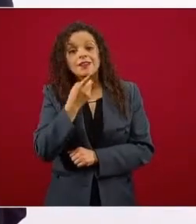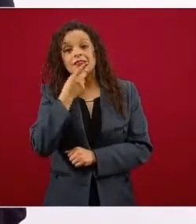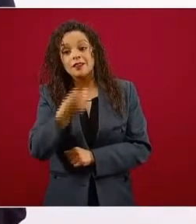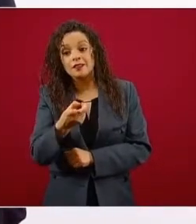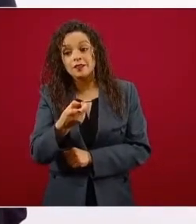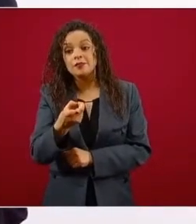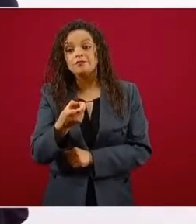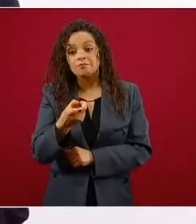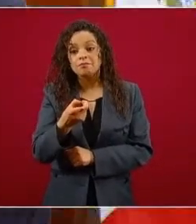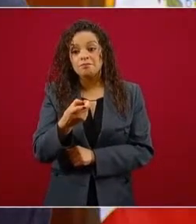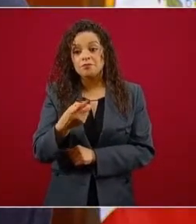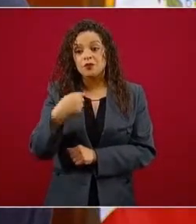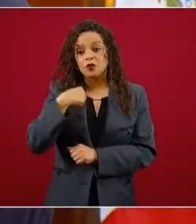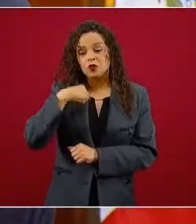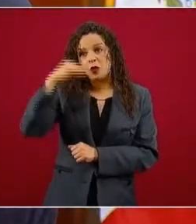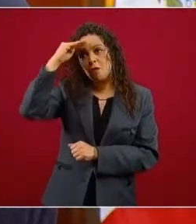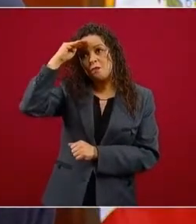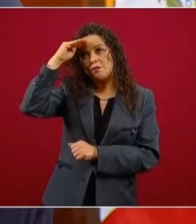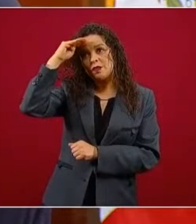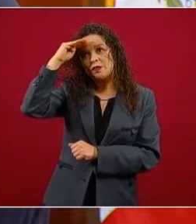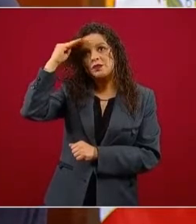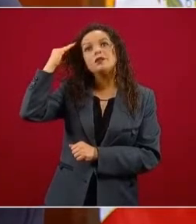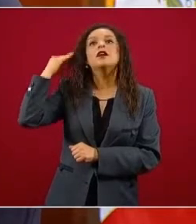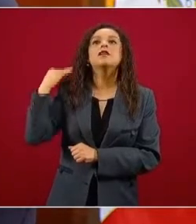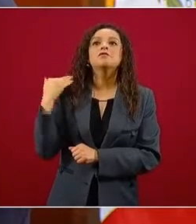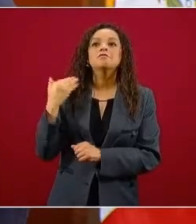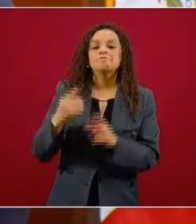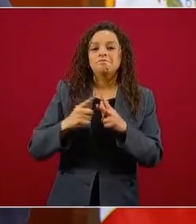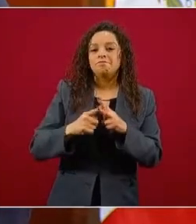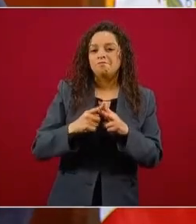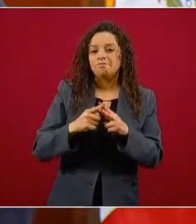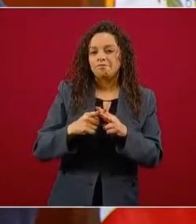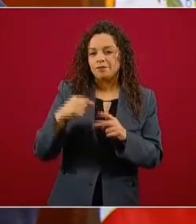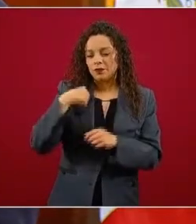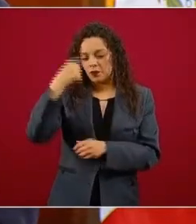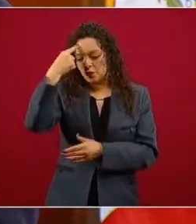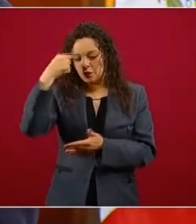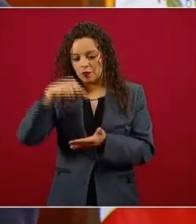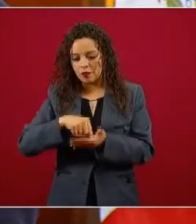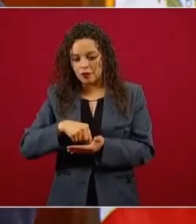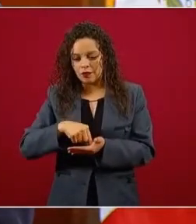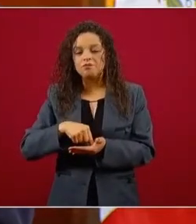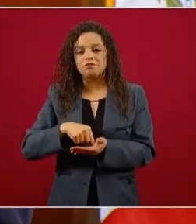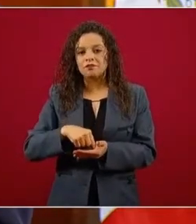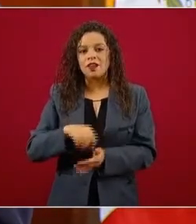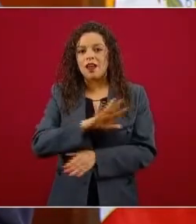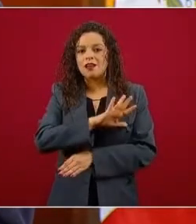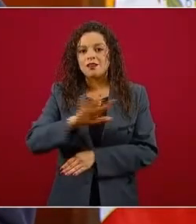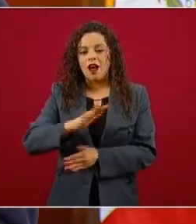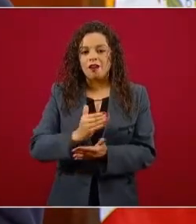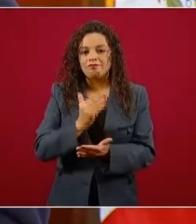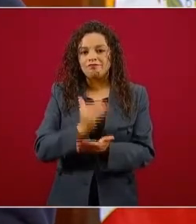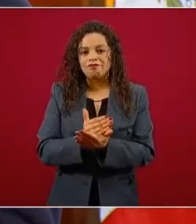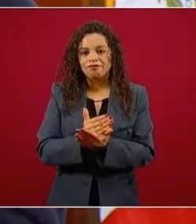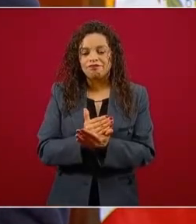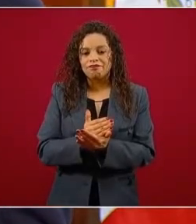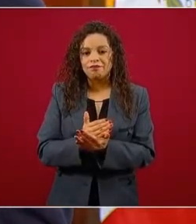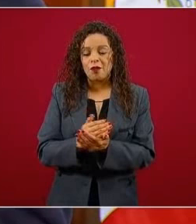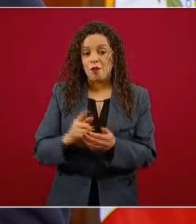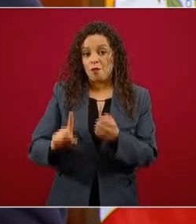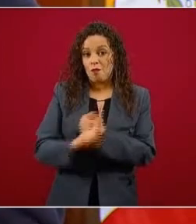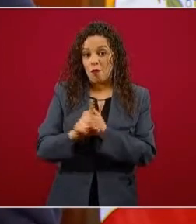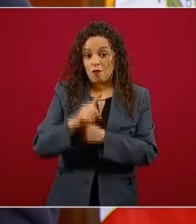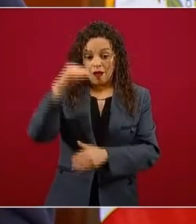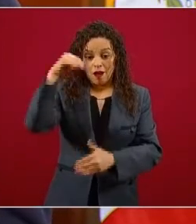mi pronóstico de que ya pasó lo peor de la crisis económica.